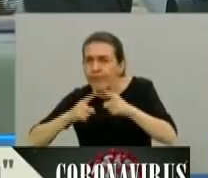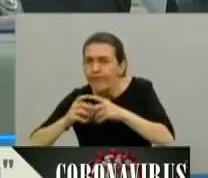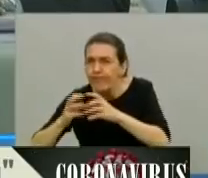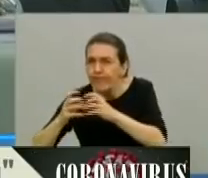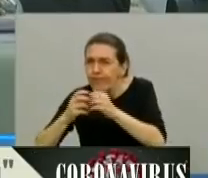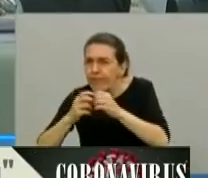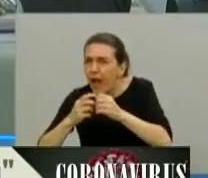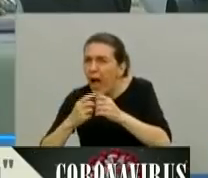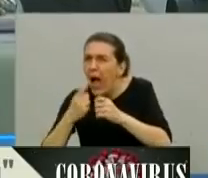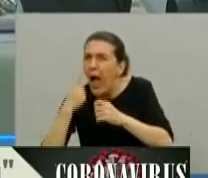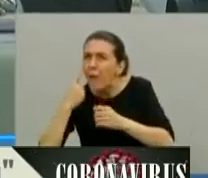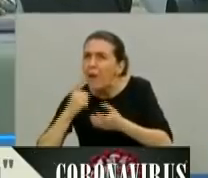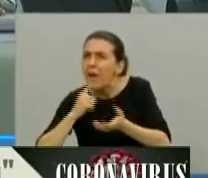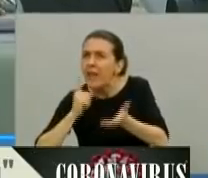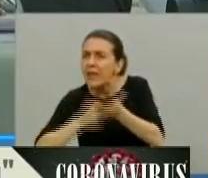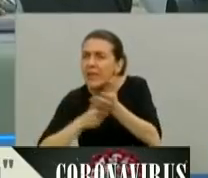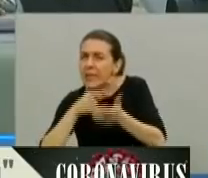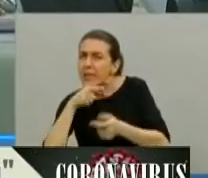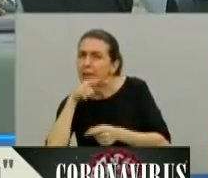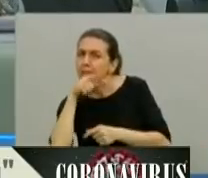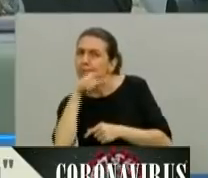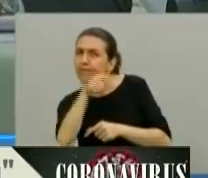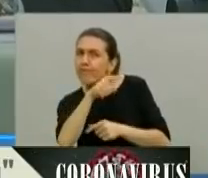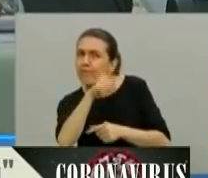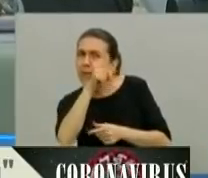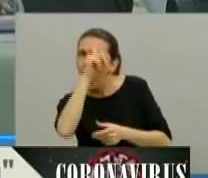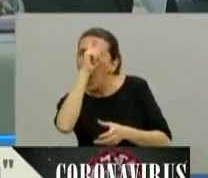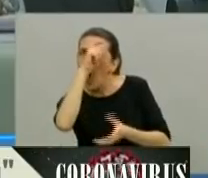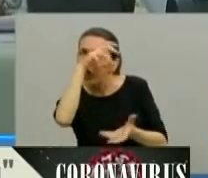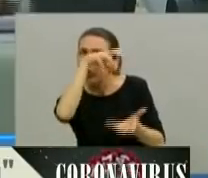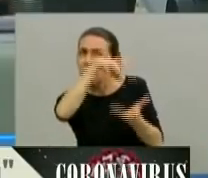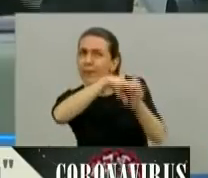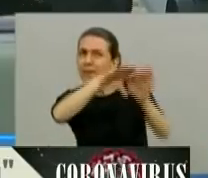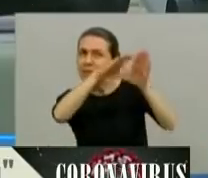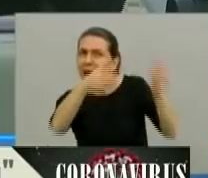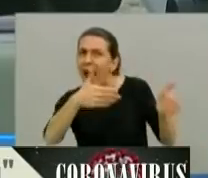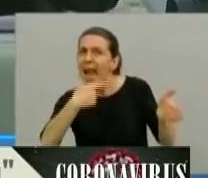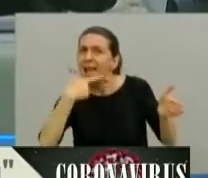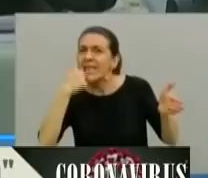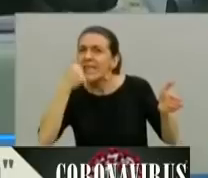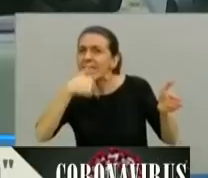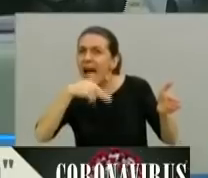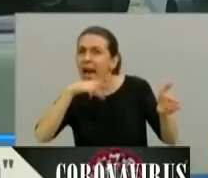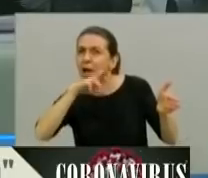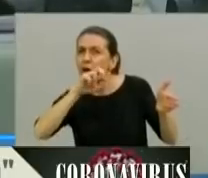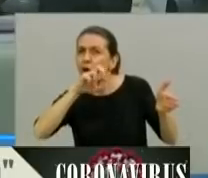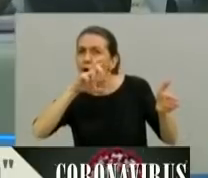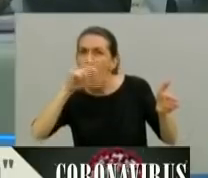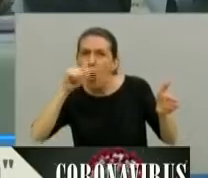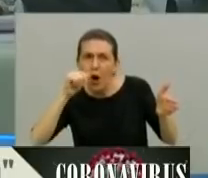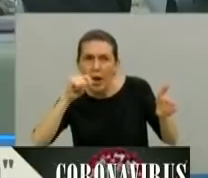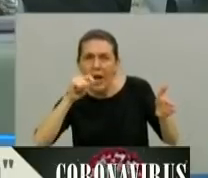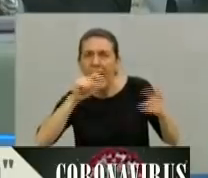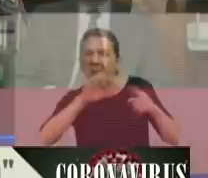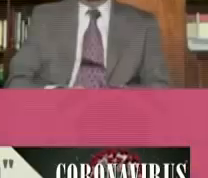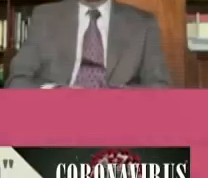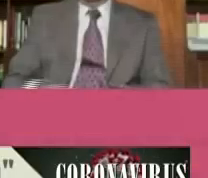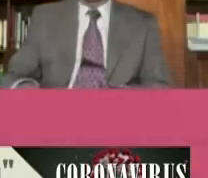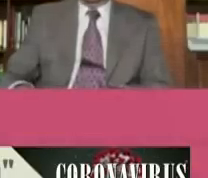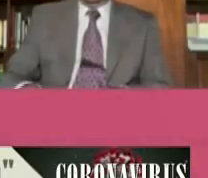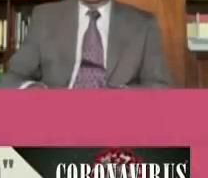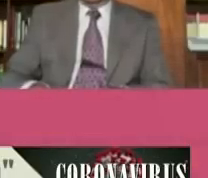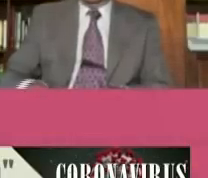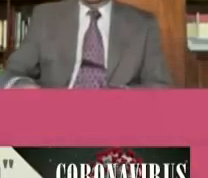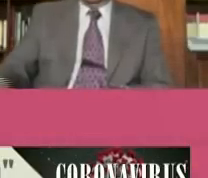anterior. A las 5 de la tarde, Vero, te agrego, va a estar hablando Rodríguez Larreta, Sí. dando específicamente cómo va a ser